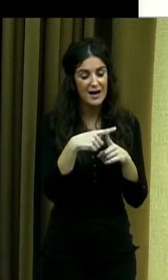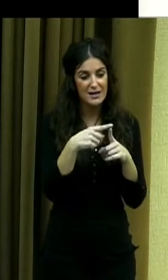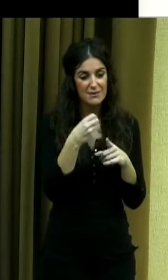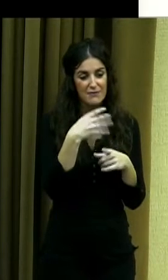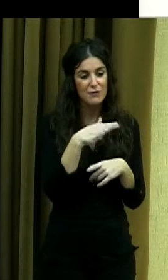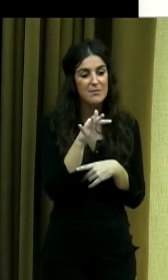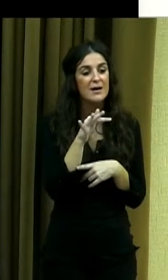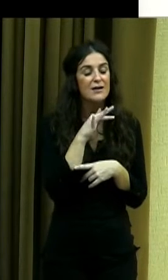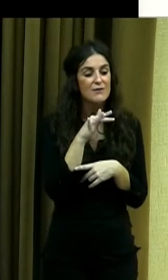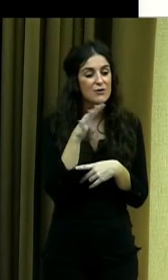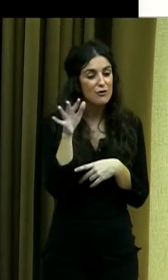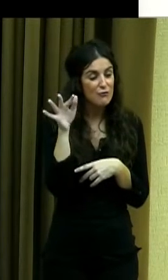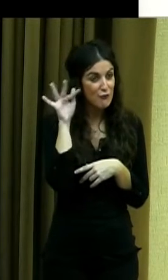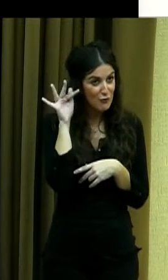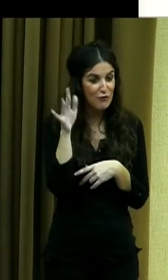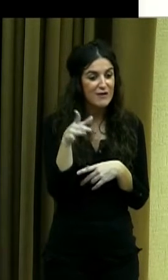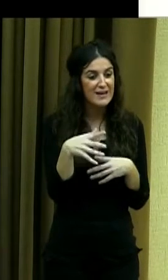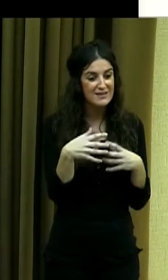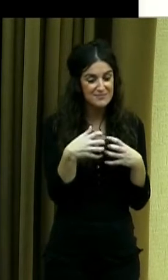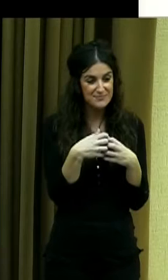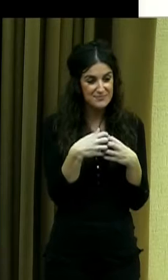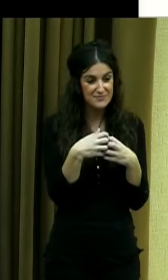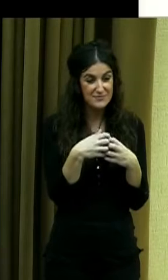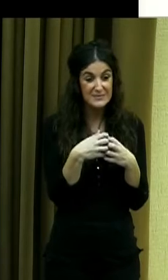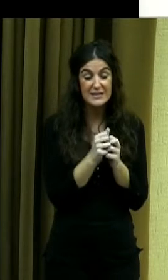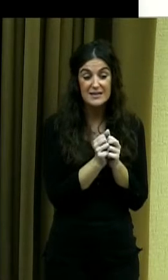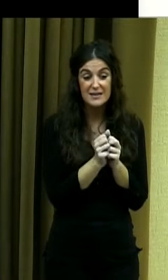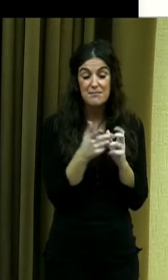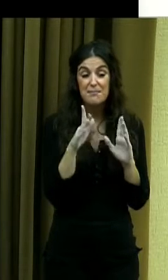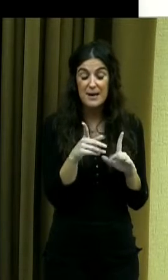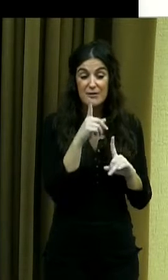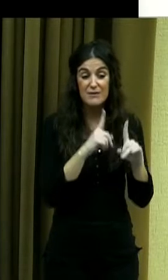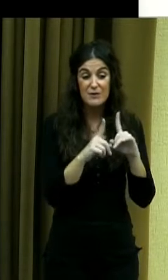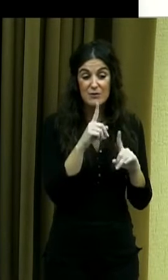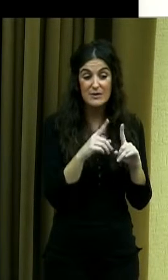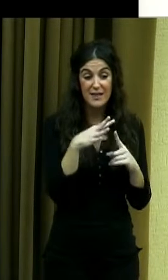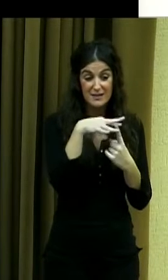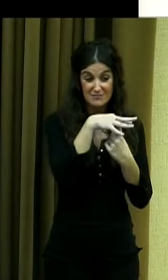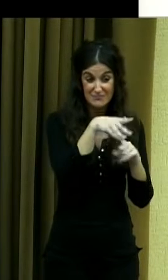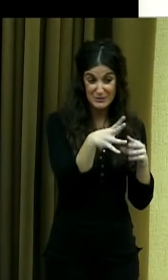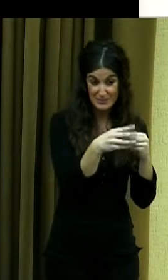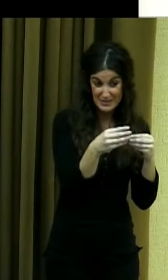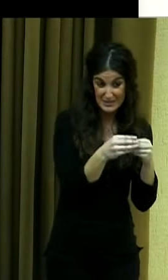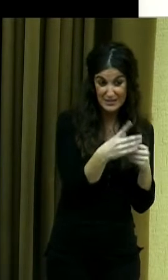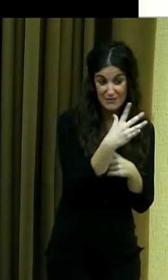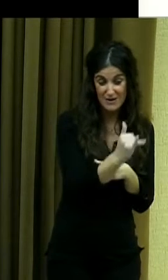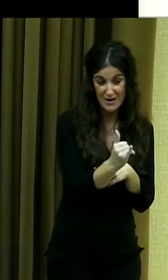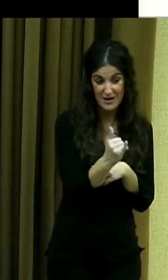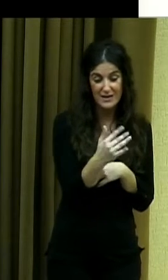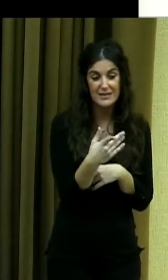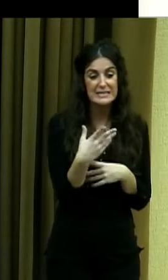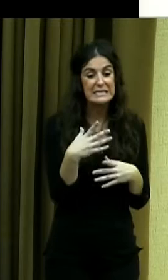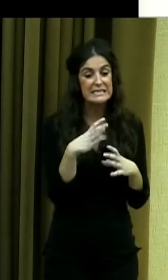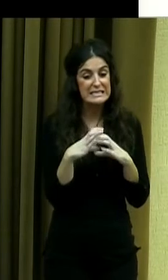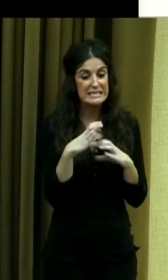la morfosintaxis, el léxico, pero suelen tener dificultades en el uso funcional, en el uso pragmático del lenguaje. La capacidad